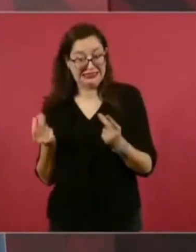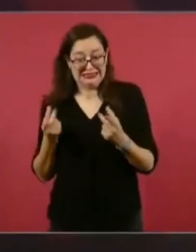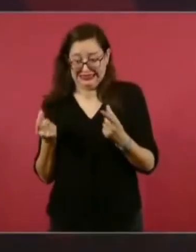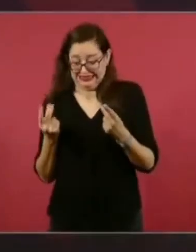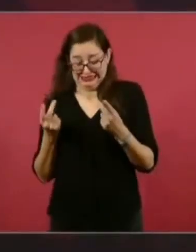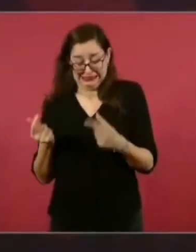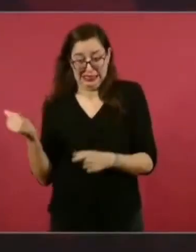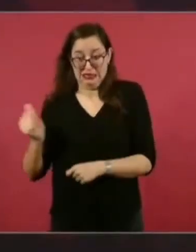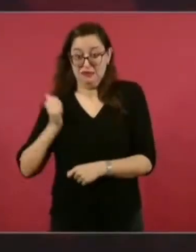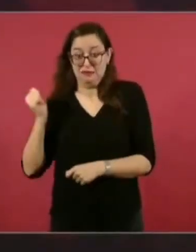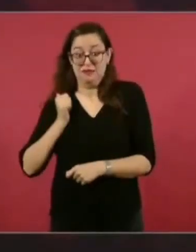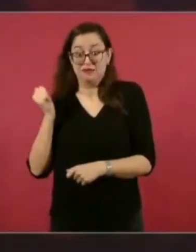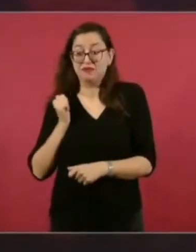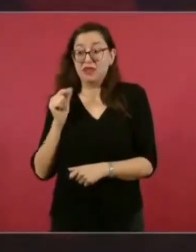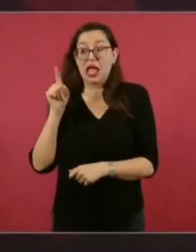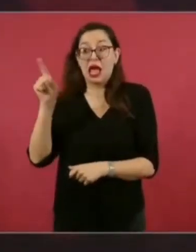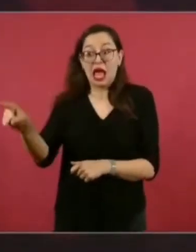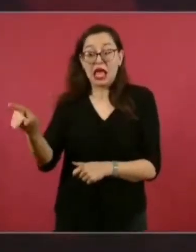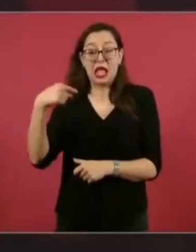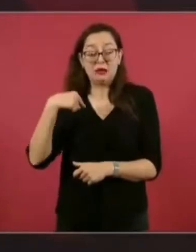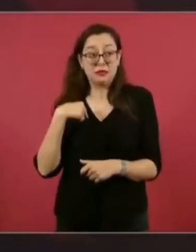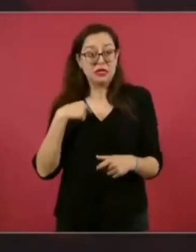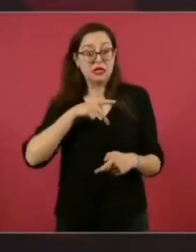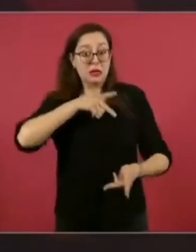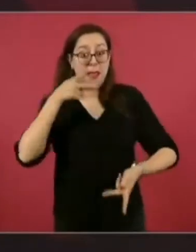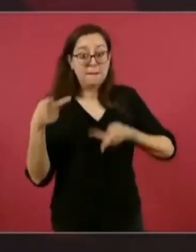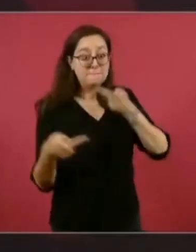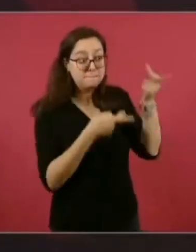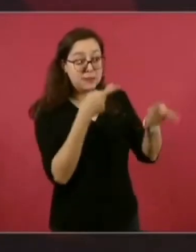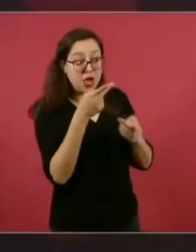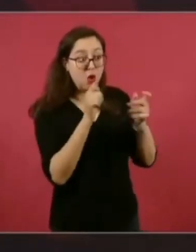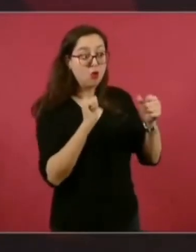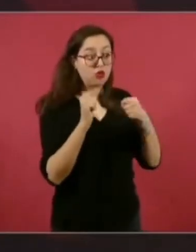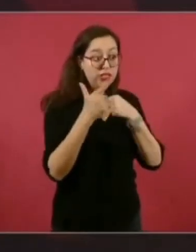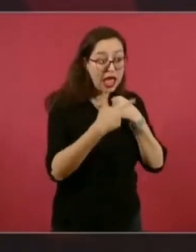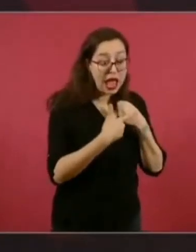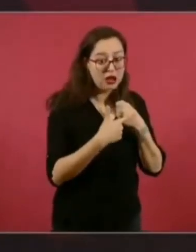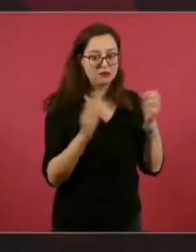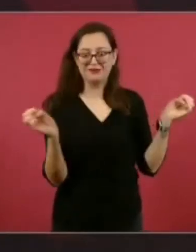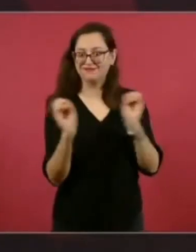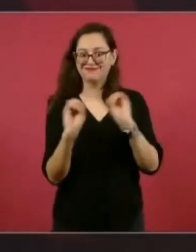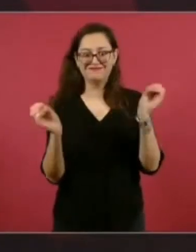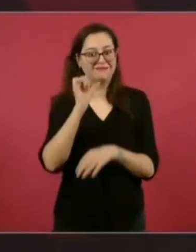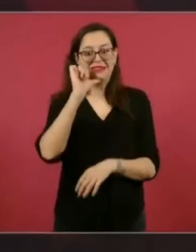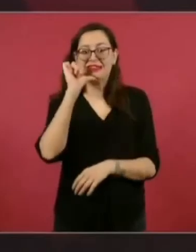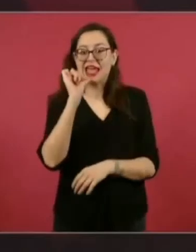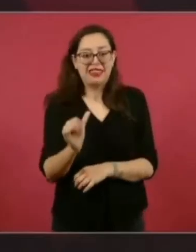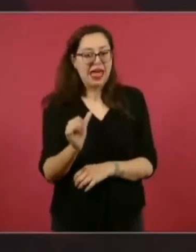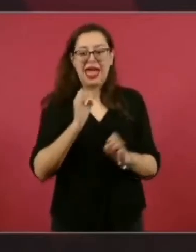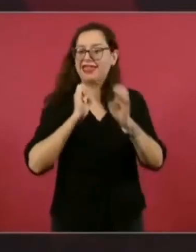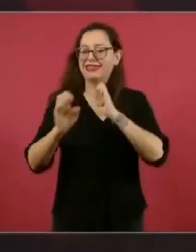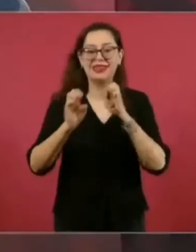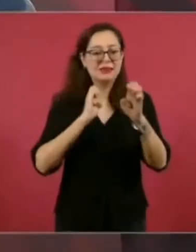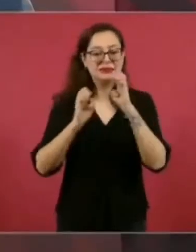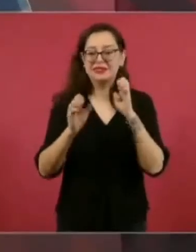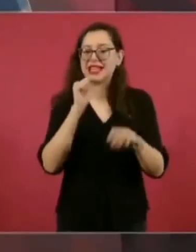aprovechando, no me interrumpía. En sentido estricto no era una entrevista,